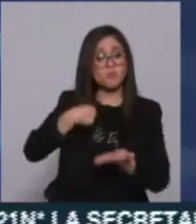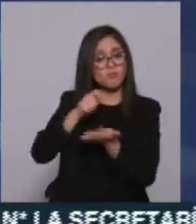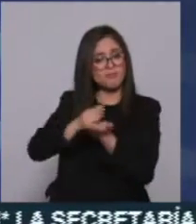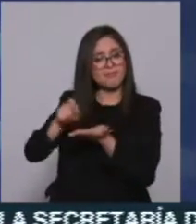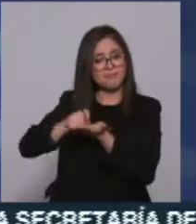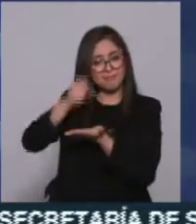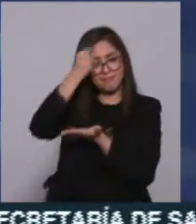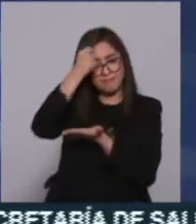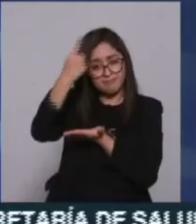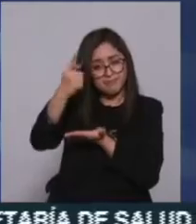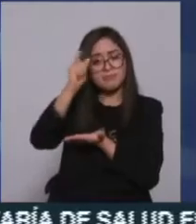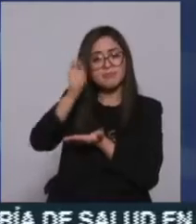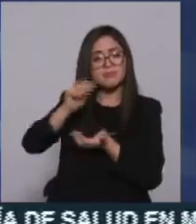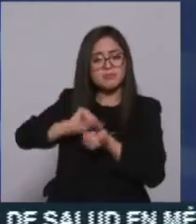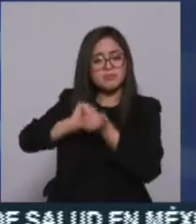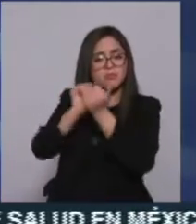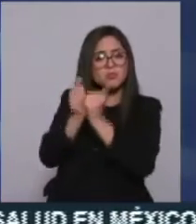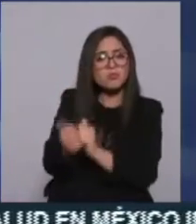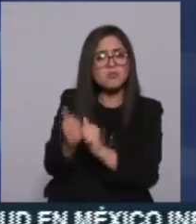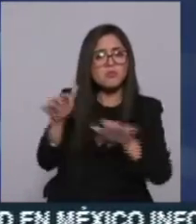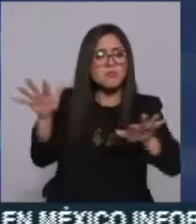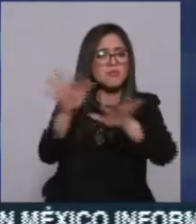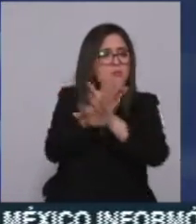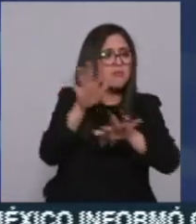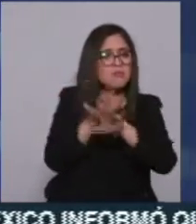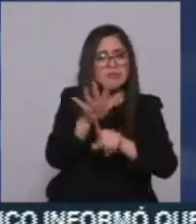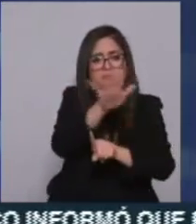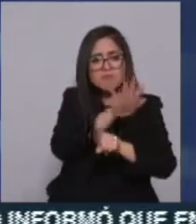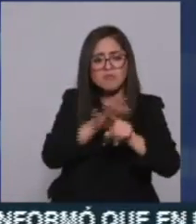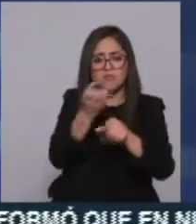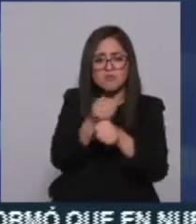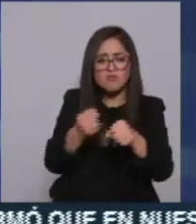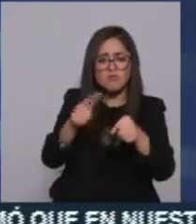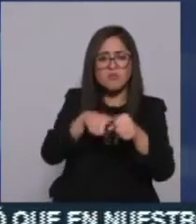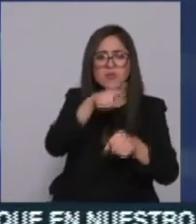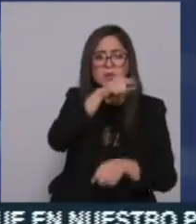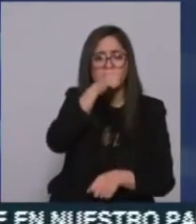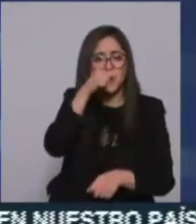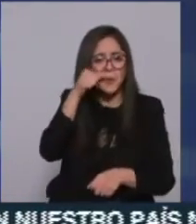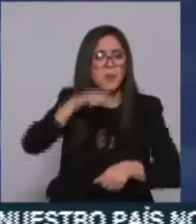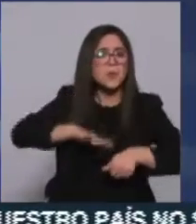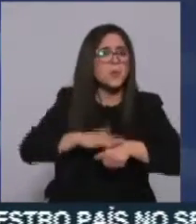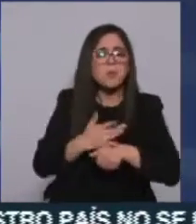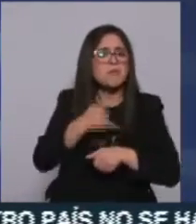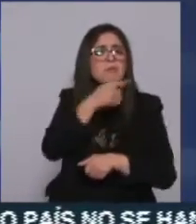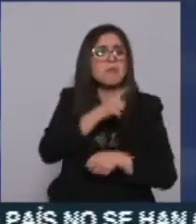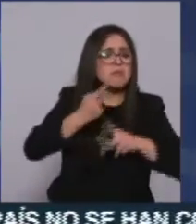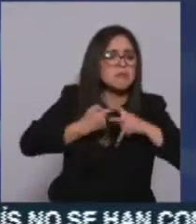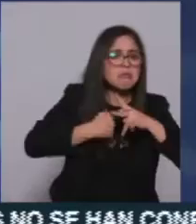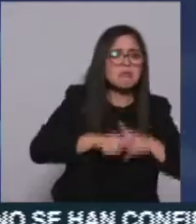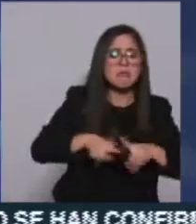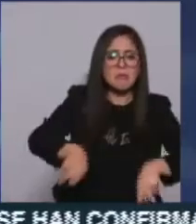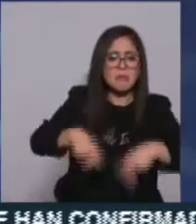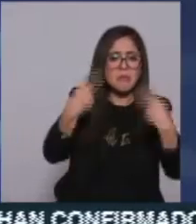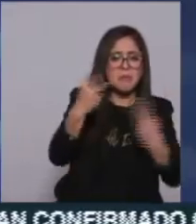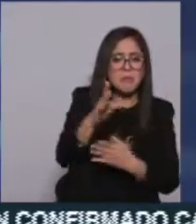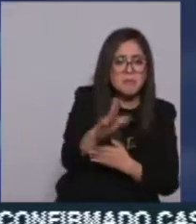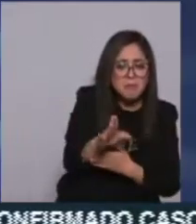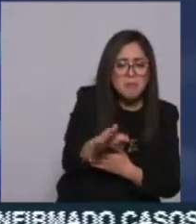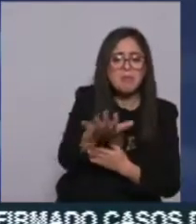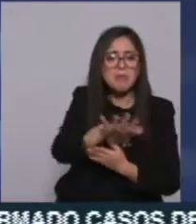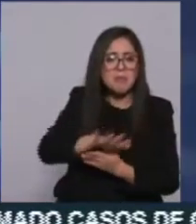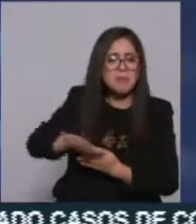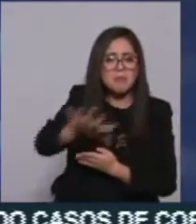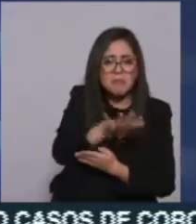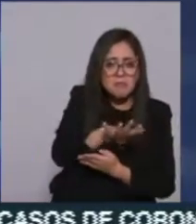realidad de la degradación social en Juárez, que provocada por el narcotráfico, por las realidades del narcomenudeo,